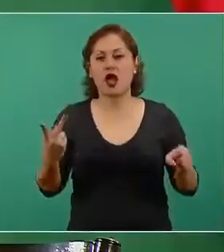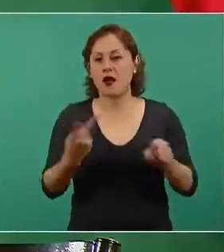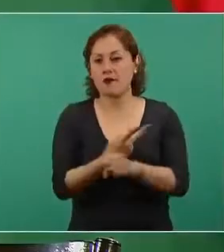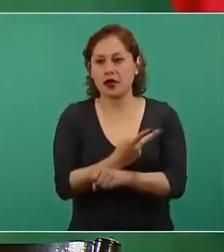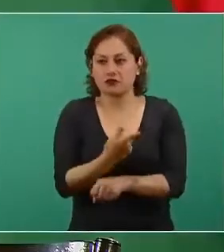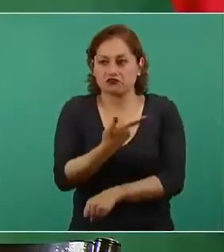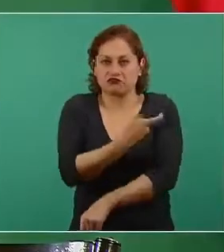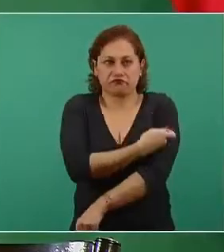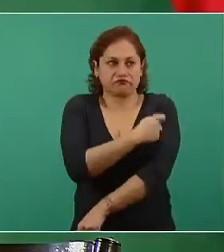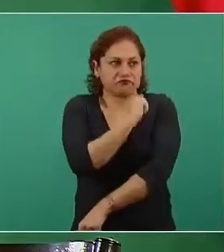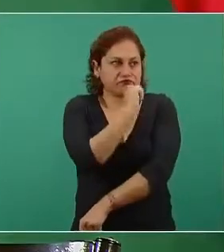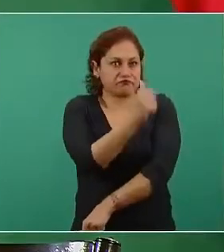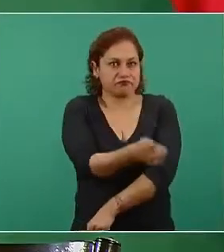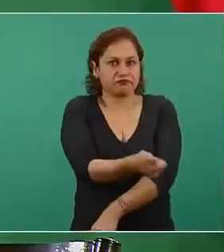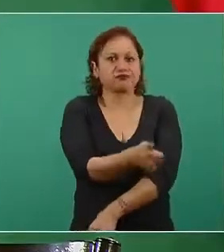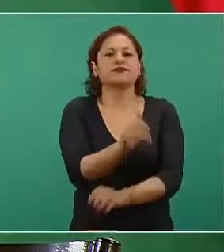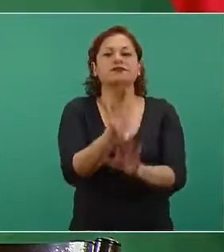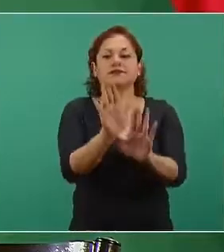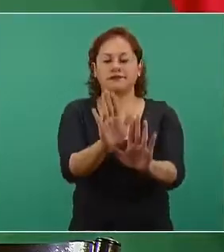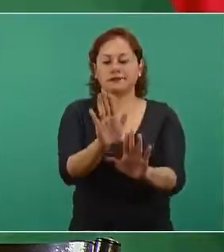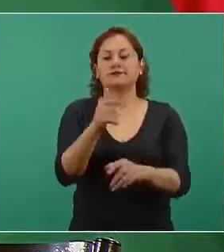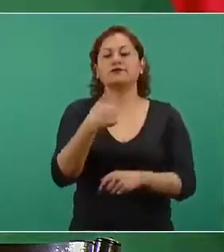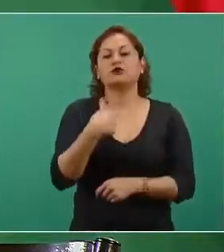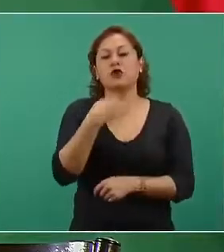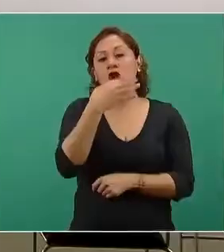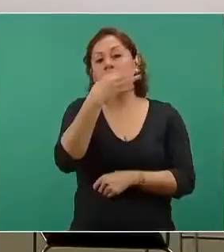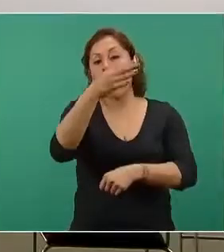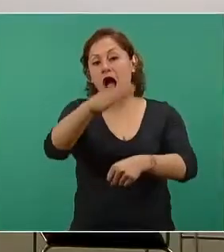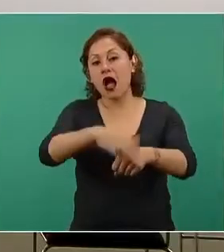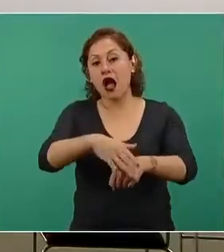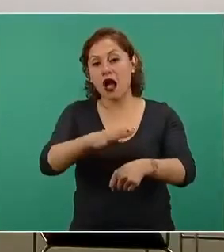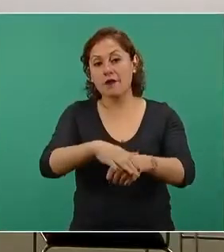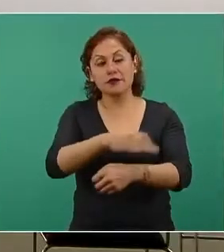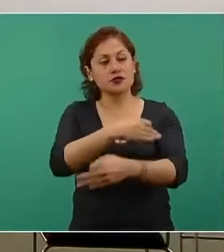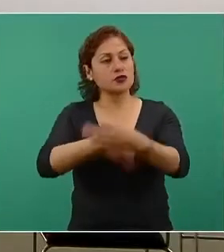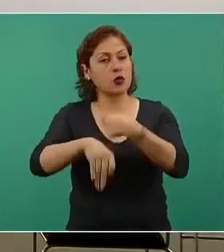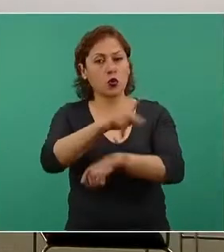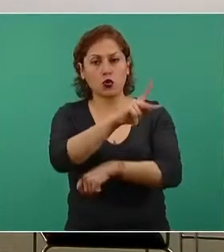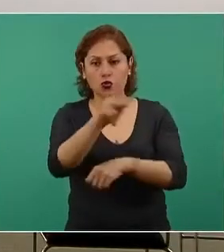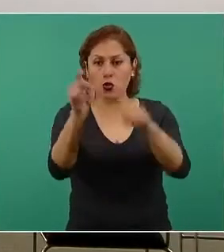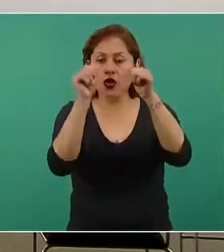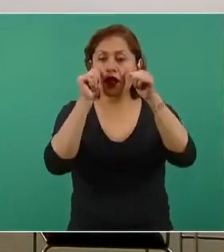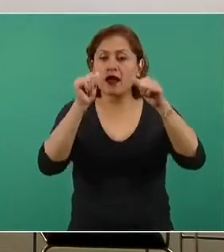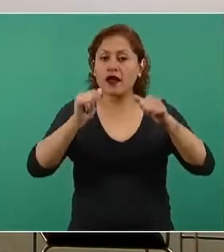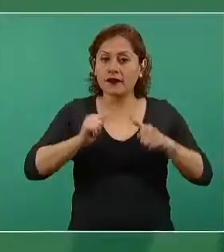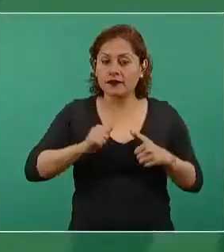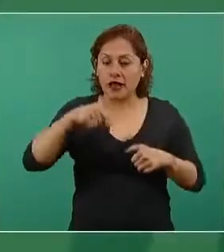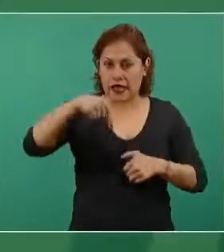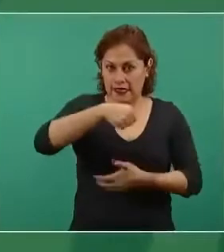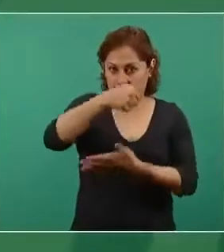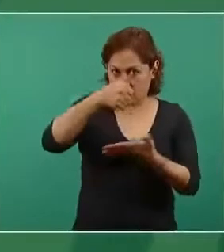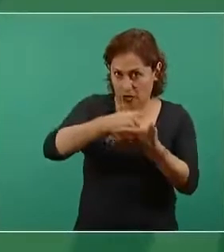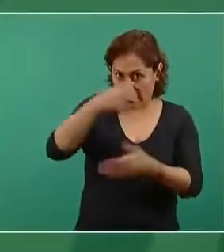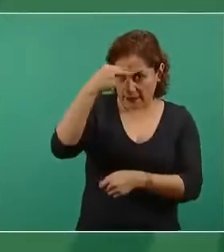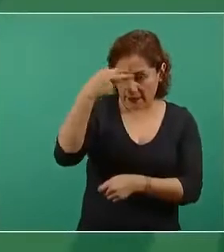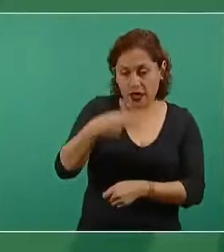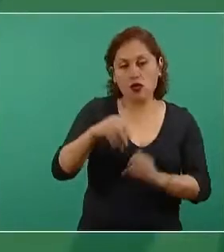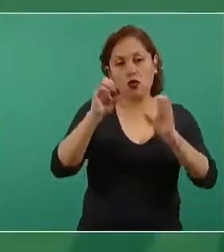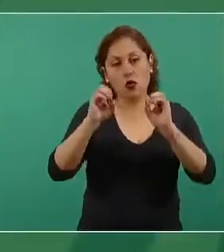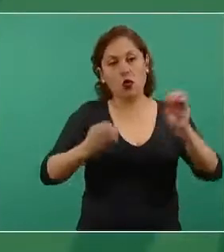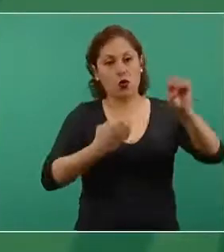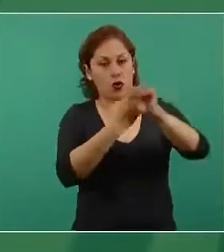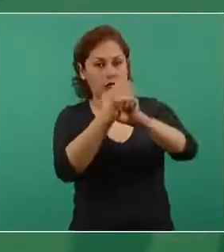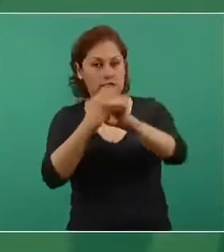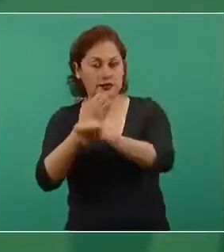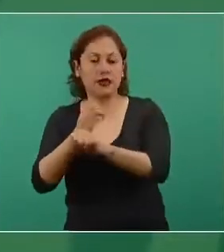han vacunado. Aquí los invitamos a todas y todos, porque yo creo que esto incluso no solo se da en la Ciudad de México, se puede dar en cualquier entidad